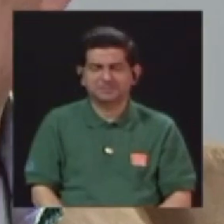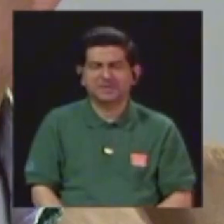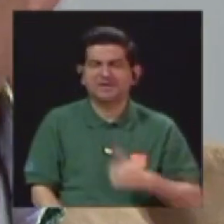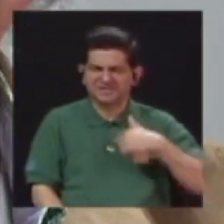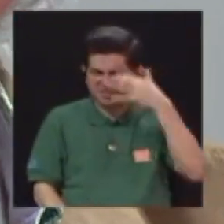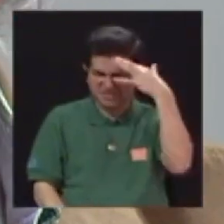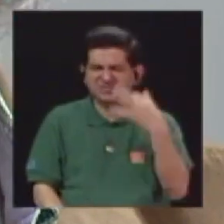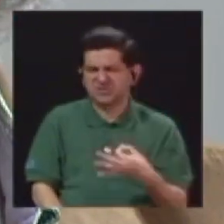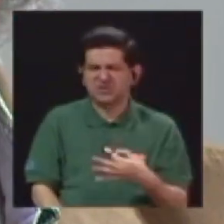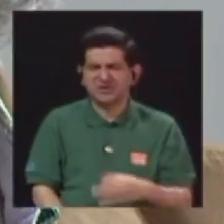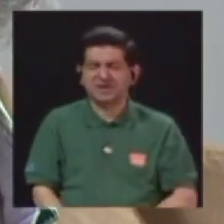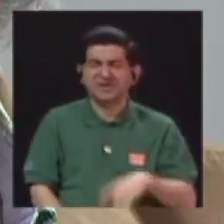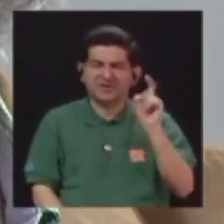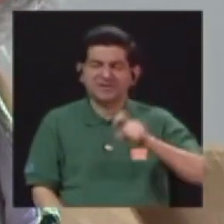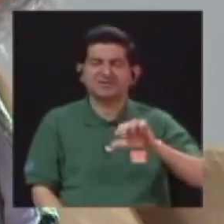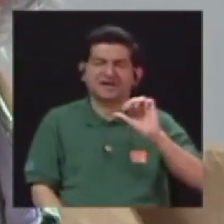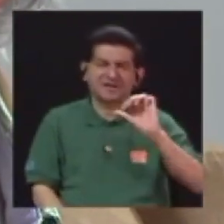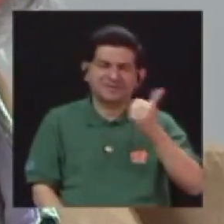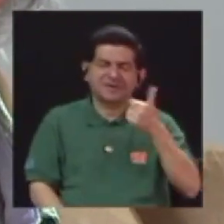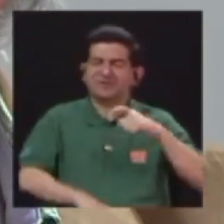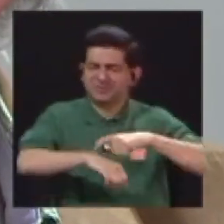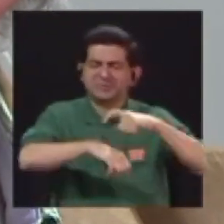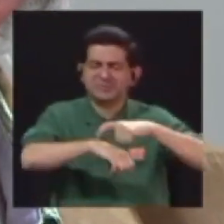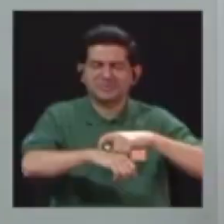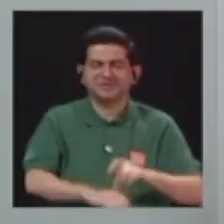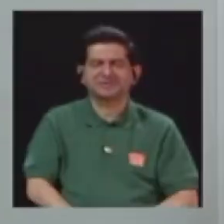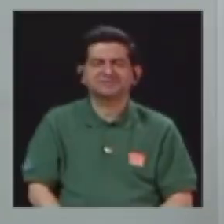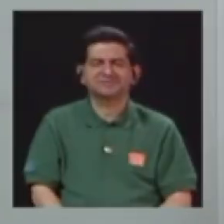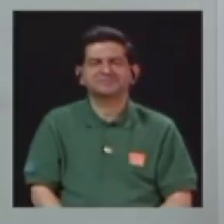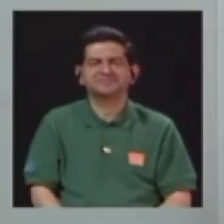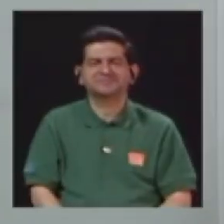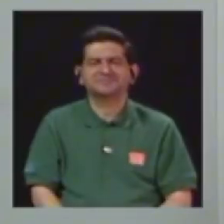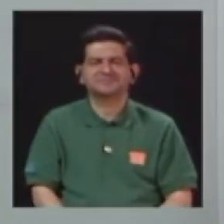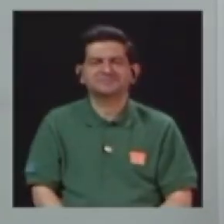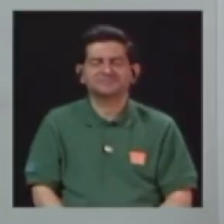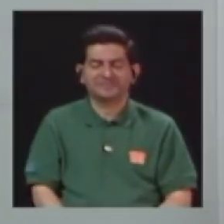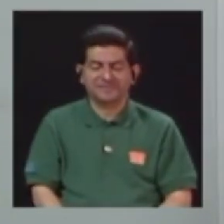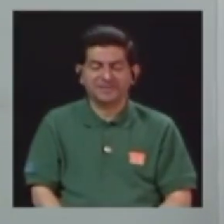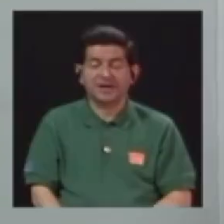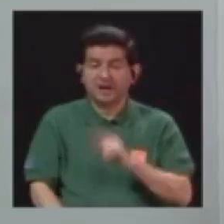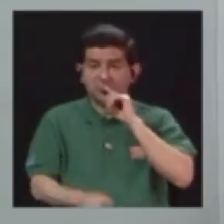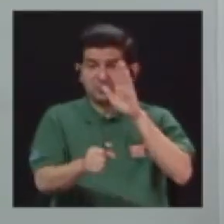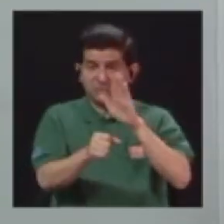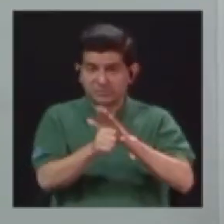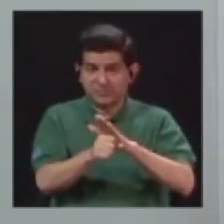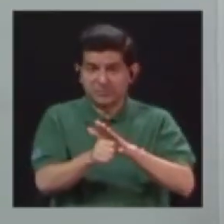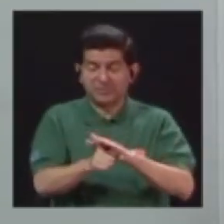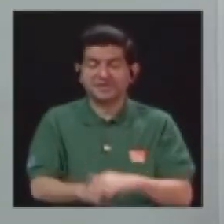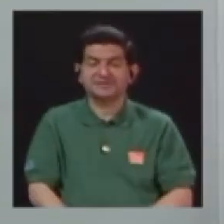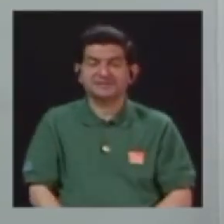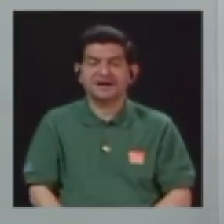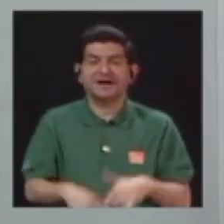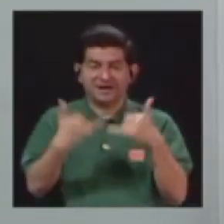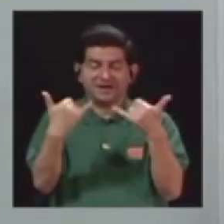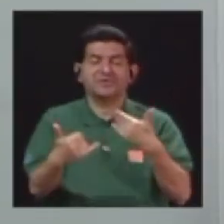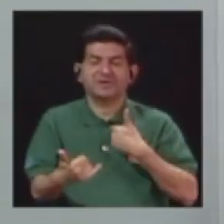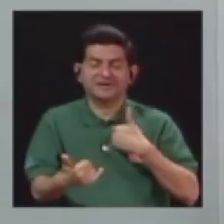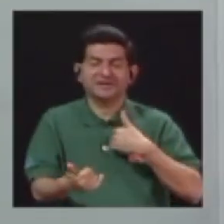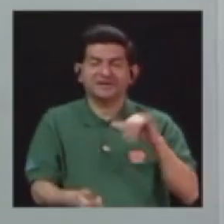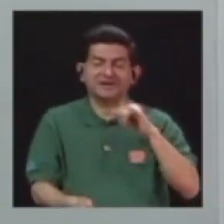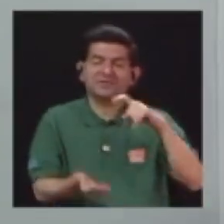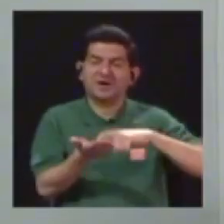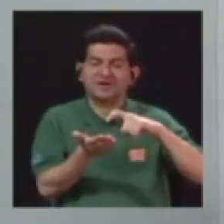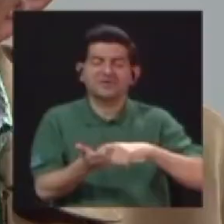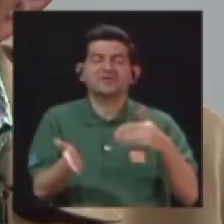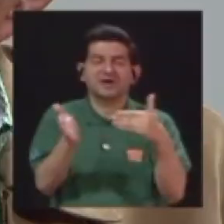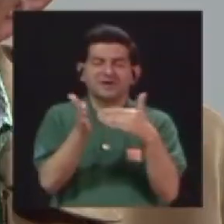yo creo que tendríamos que dejarlo pendiente, ¿verdad? Pues una promesa es deuda y la promesa es de